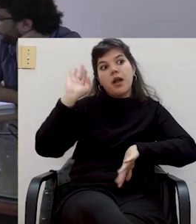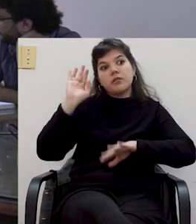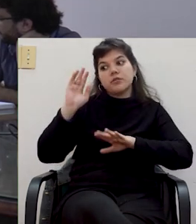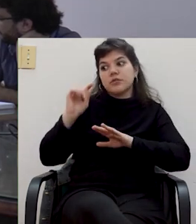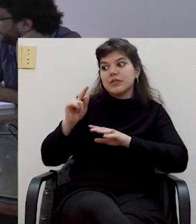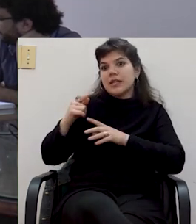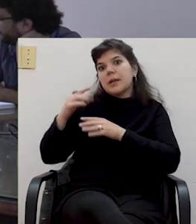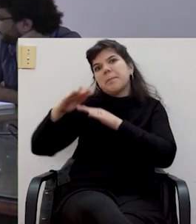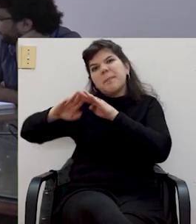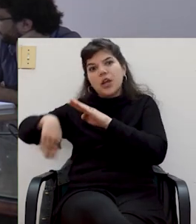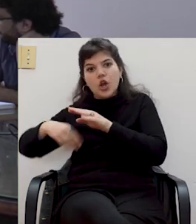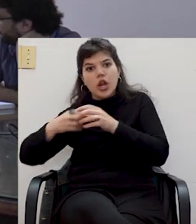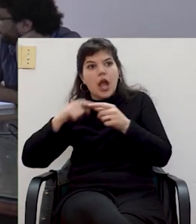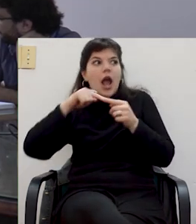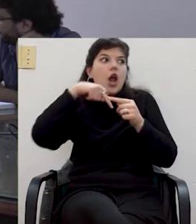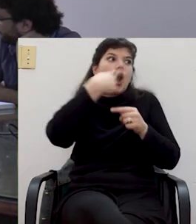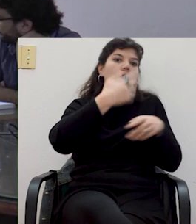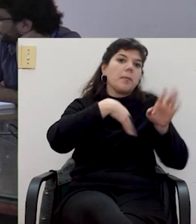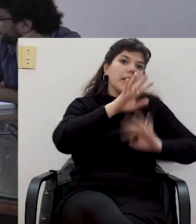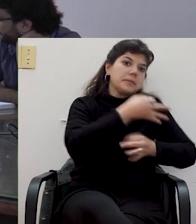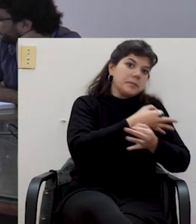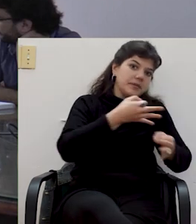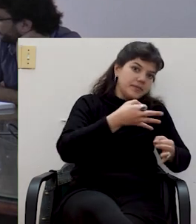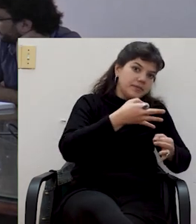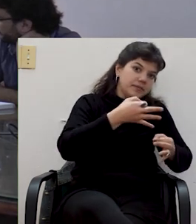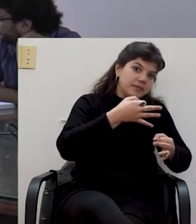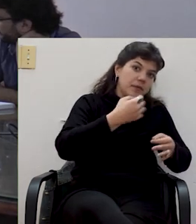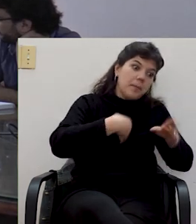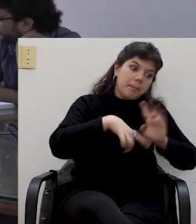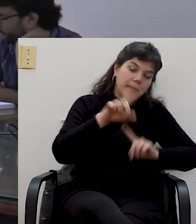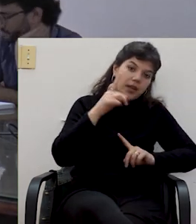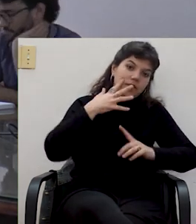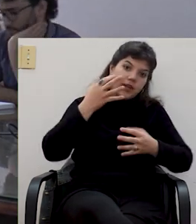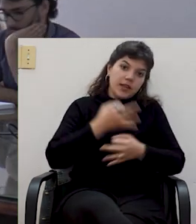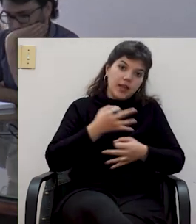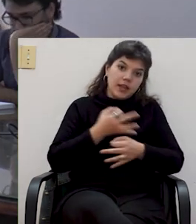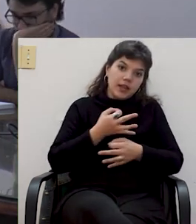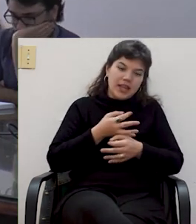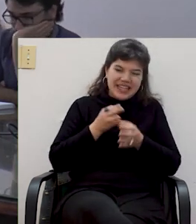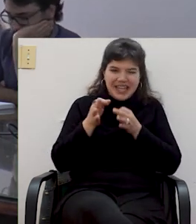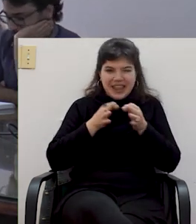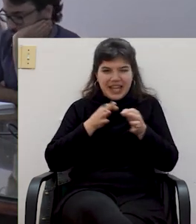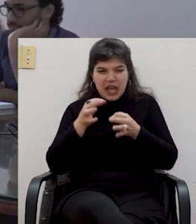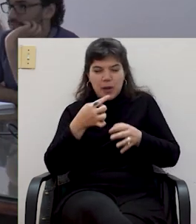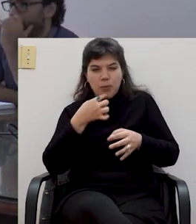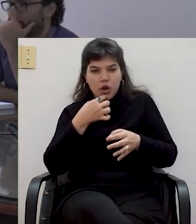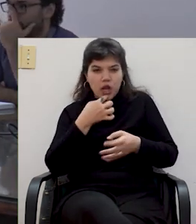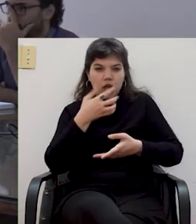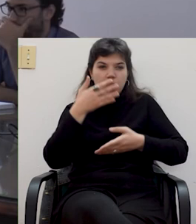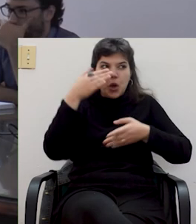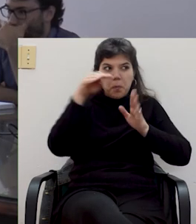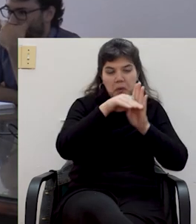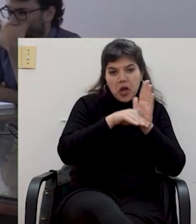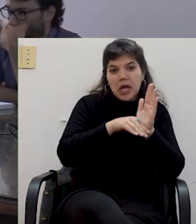y en otros más hegemónicos. Pero que las estrategias, las políticas, los